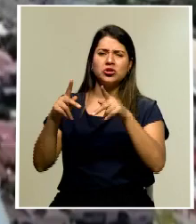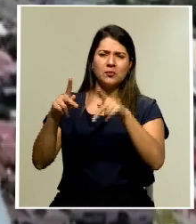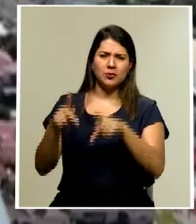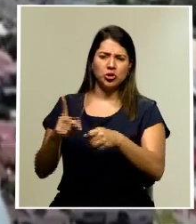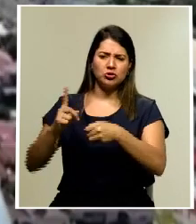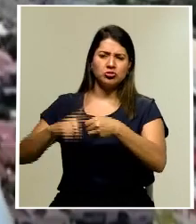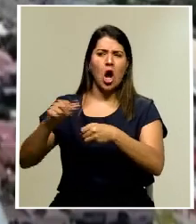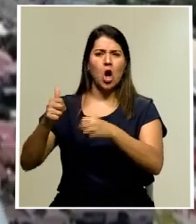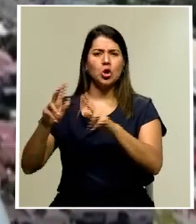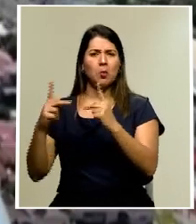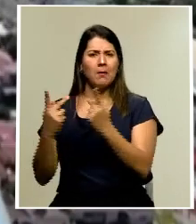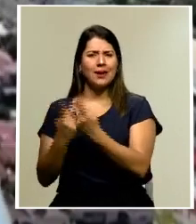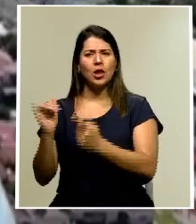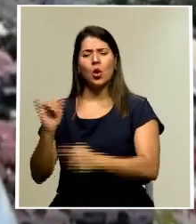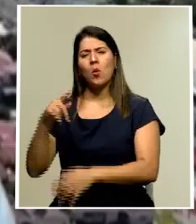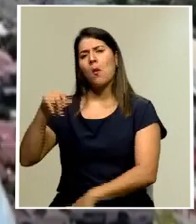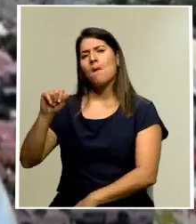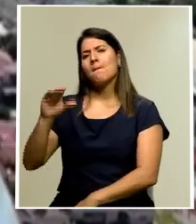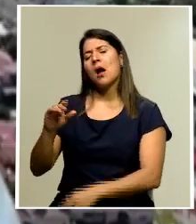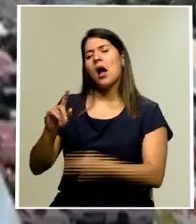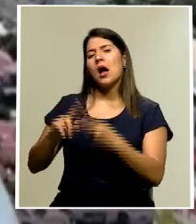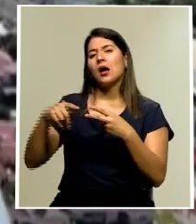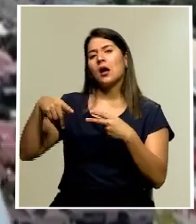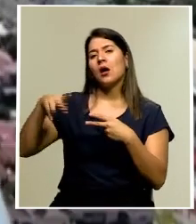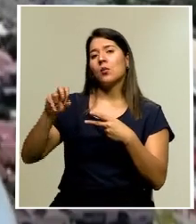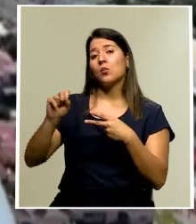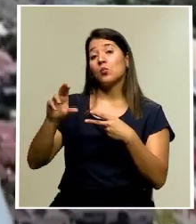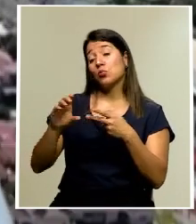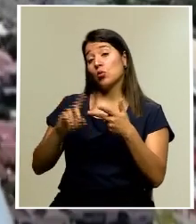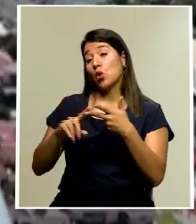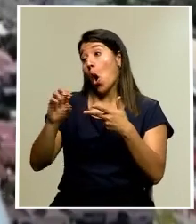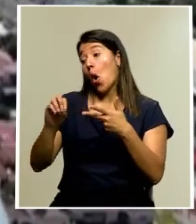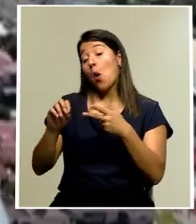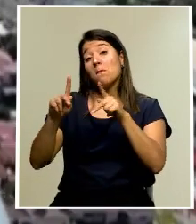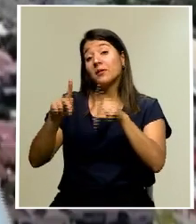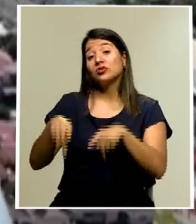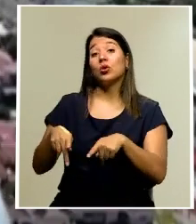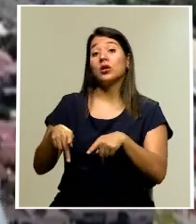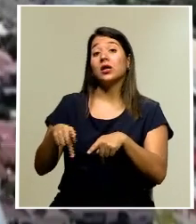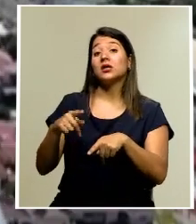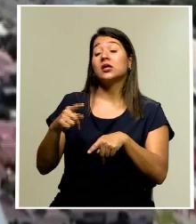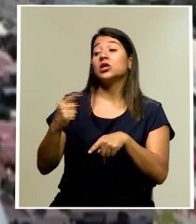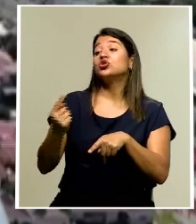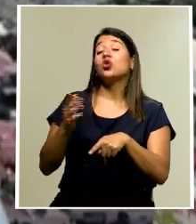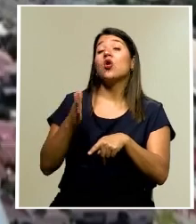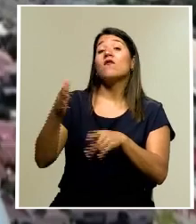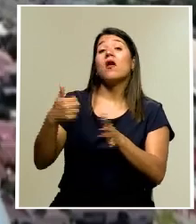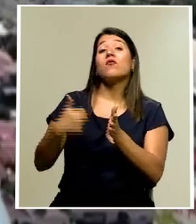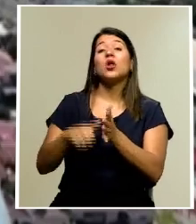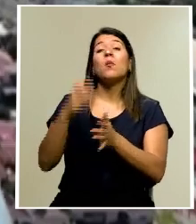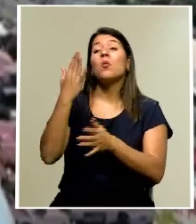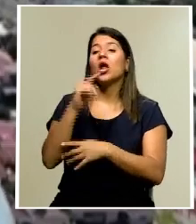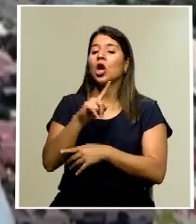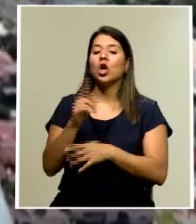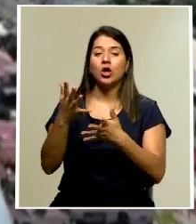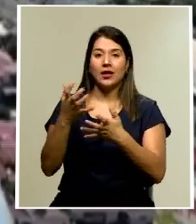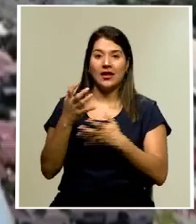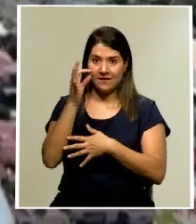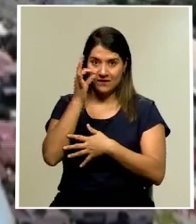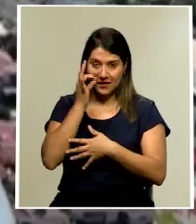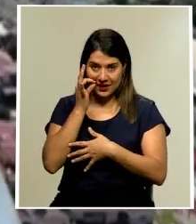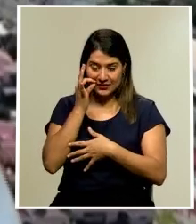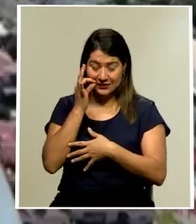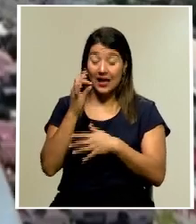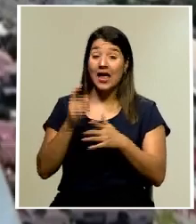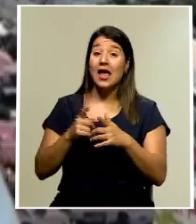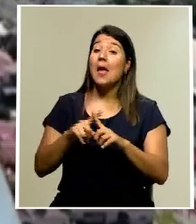como lo puede ser el PAC, como lo puede ser el PUS, o personas que simplemente no les agrada a don José María Figueres. Pero lo cierto del caso es que,